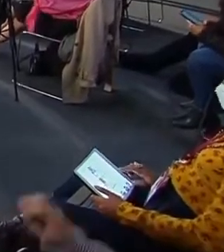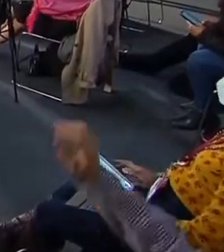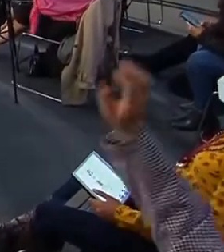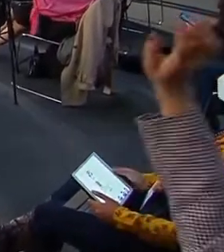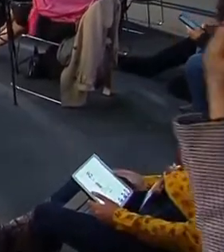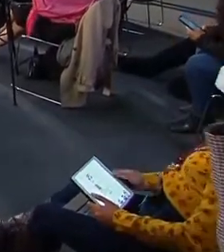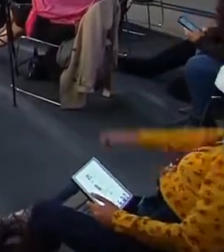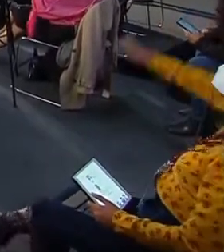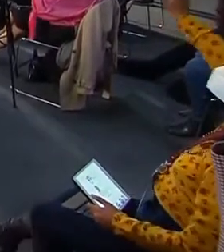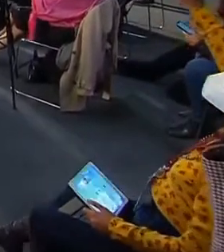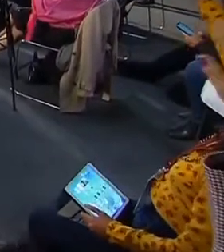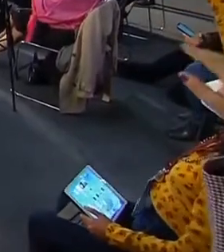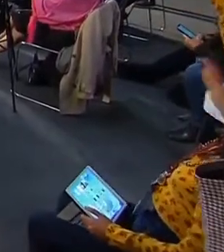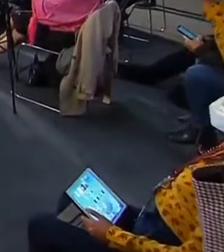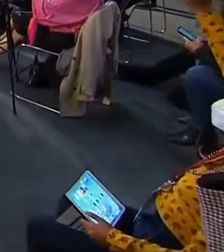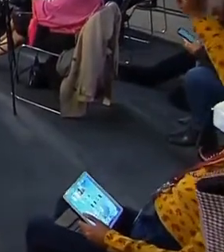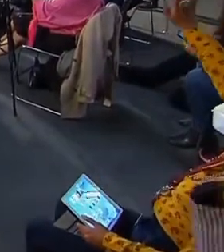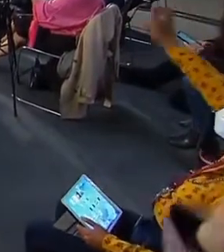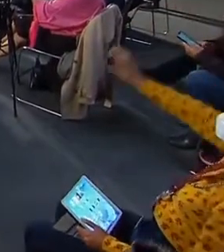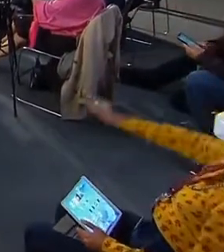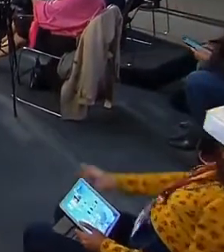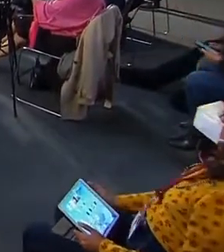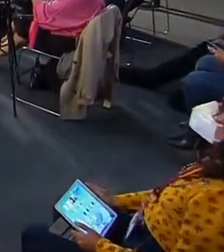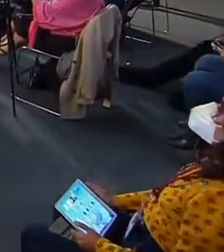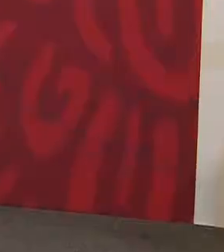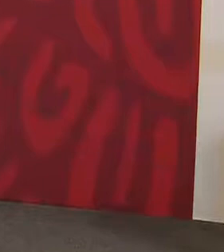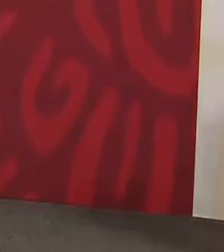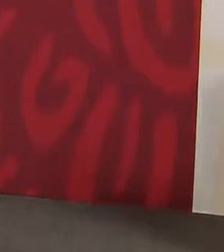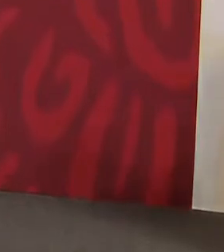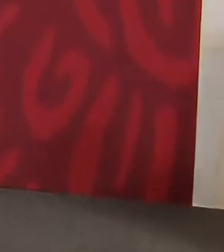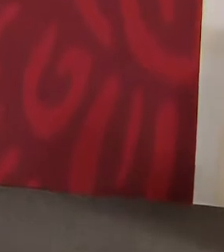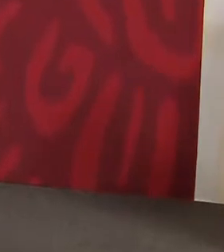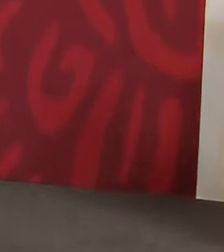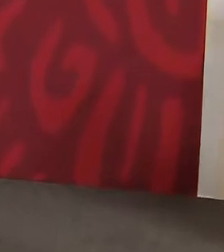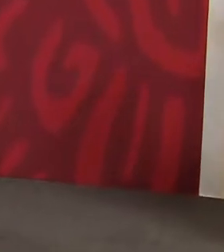Orar también. Bueno, adiós, adiós. Nos vemos.